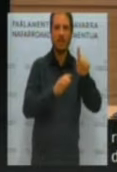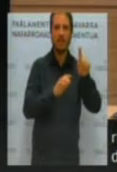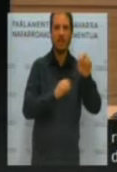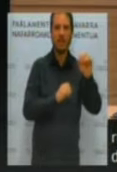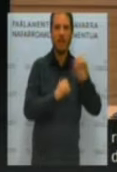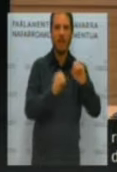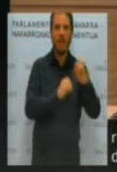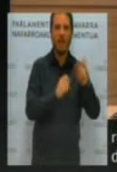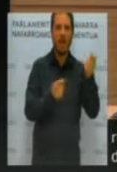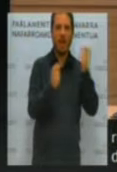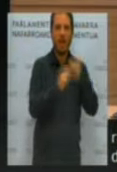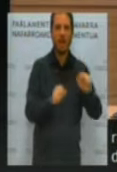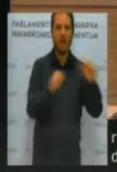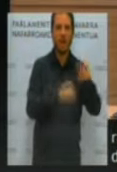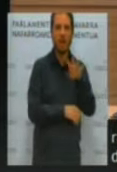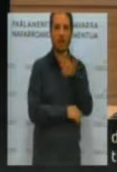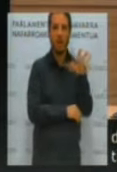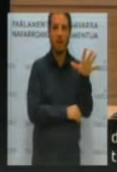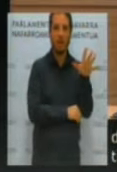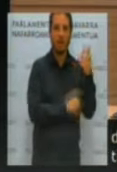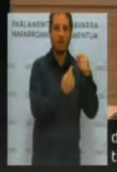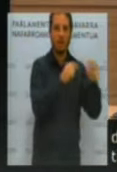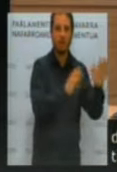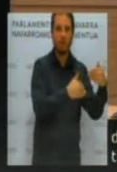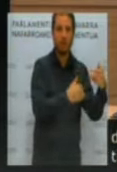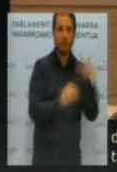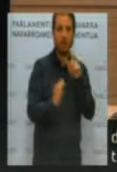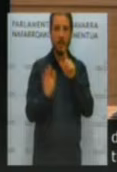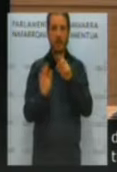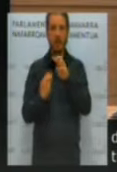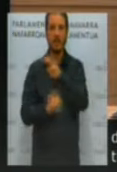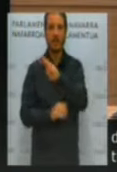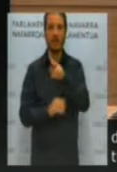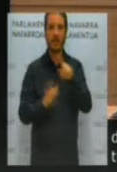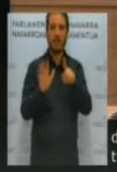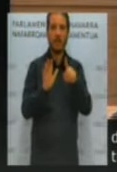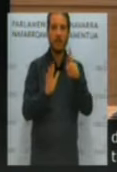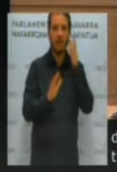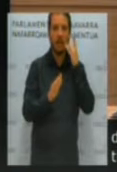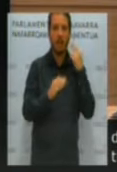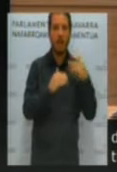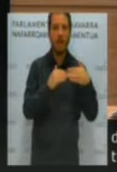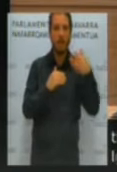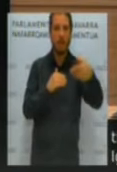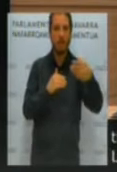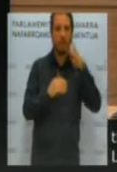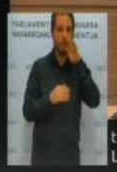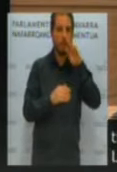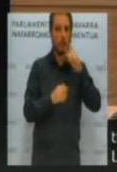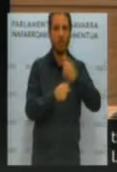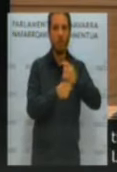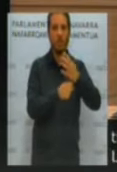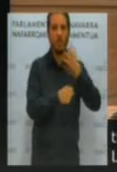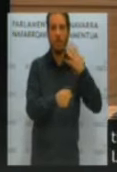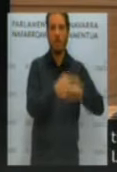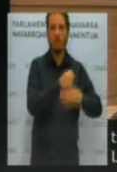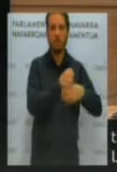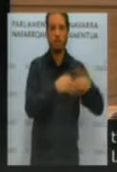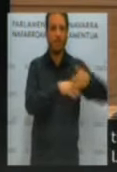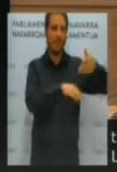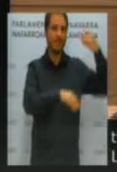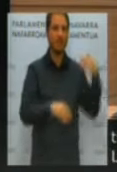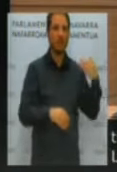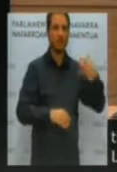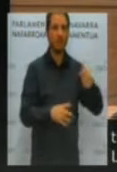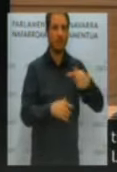45 no tienen presupuesto y 36 están fechadas en por lo menos una legislatura anterior. Y ustedes lo